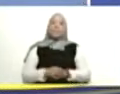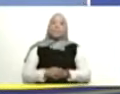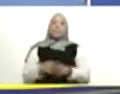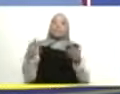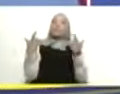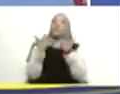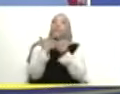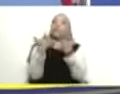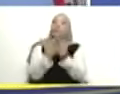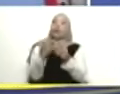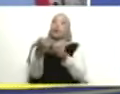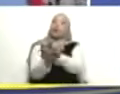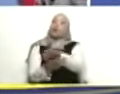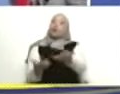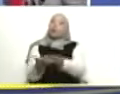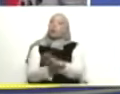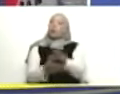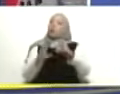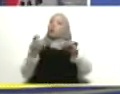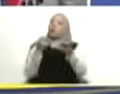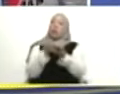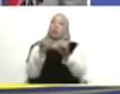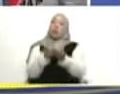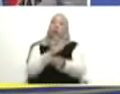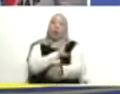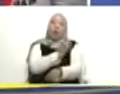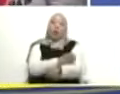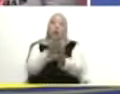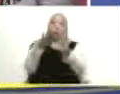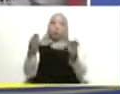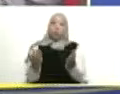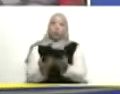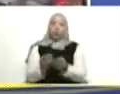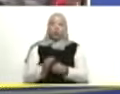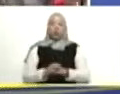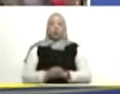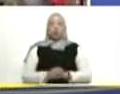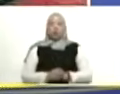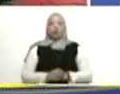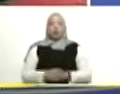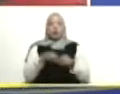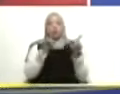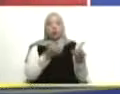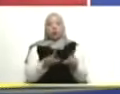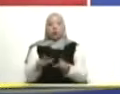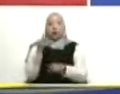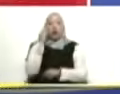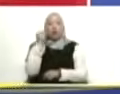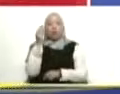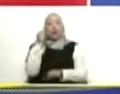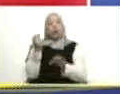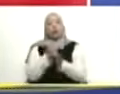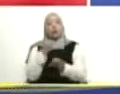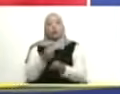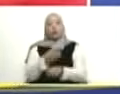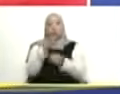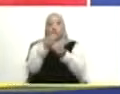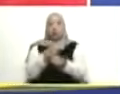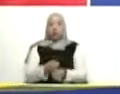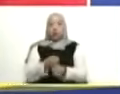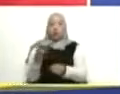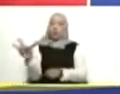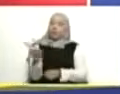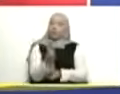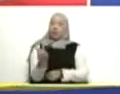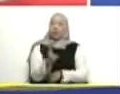para resolver el tema energético a nivel mundial. Estamos listos. Estamos listos, aquí los esperamos. ¿Quién tiene la mayor reserva de petróleo del mundo?